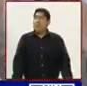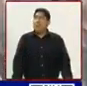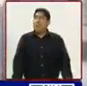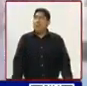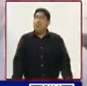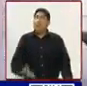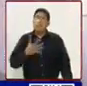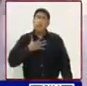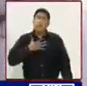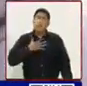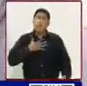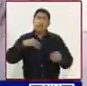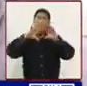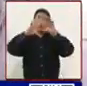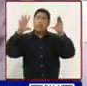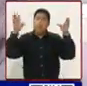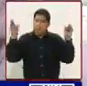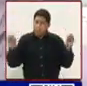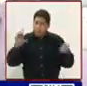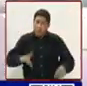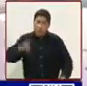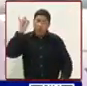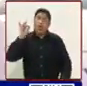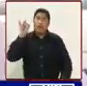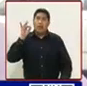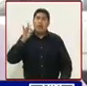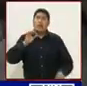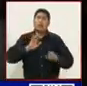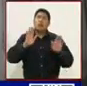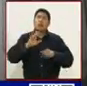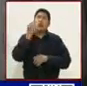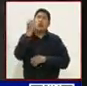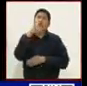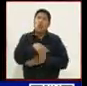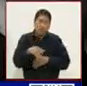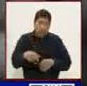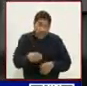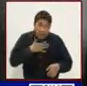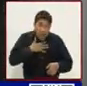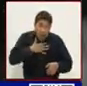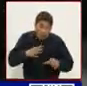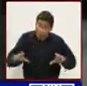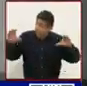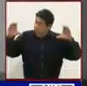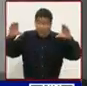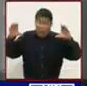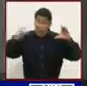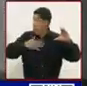He encontrado mi luminaria, pues ese día, el día domingo a las 11 de la noche.